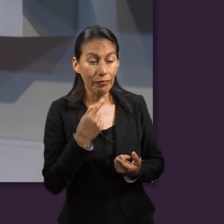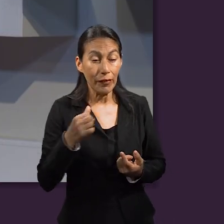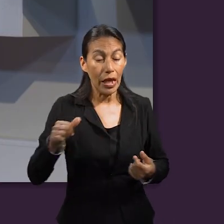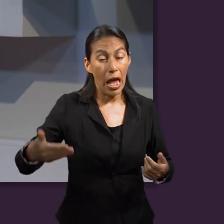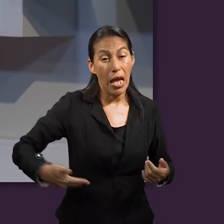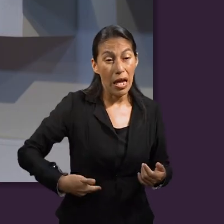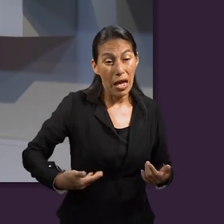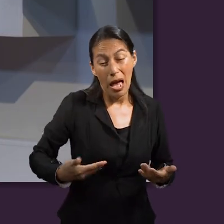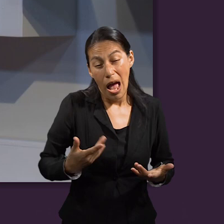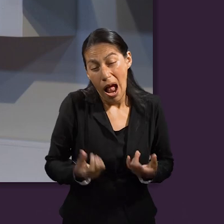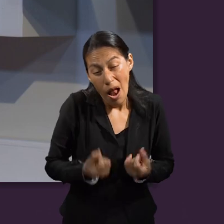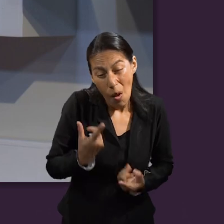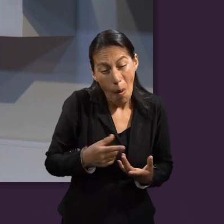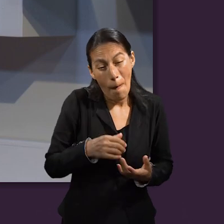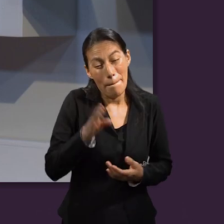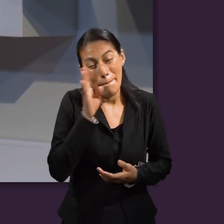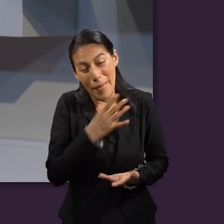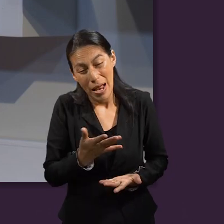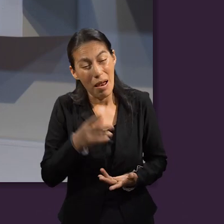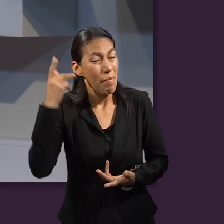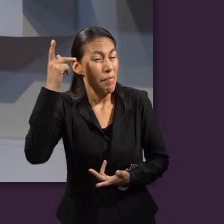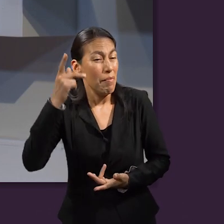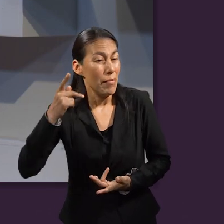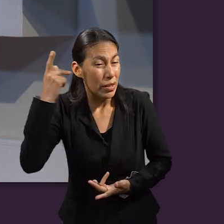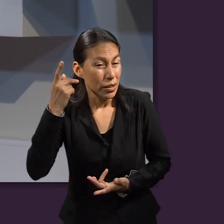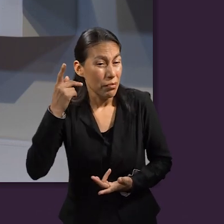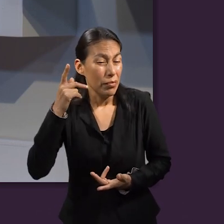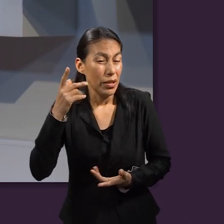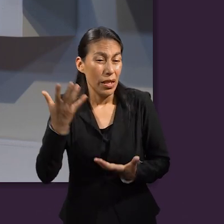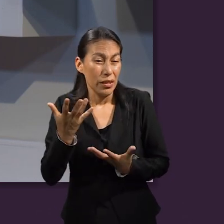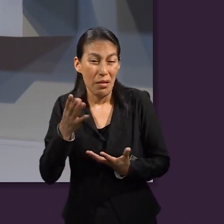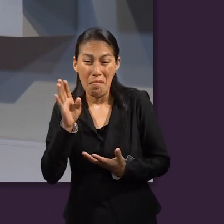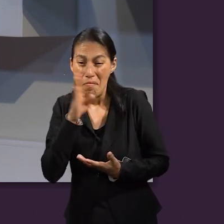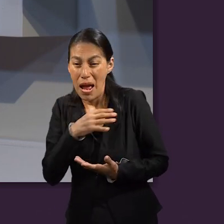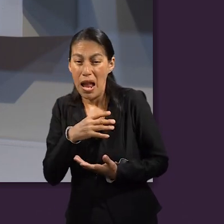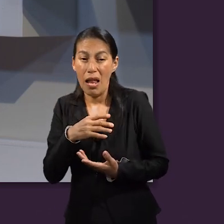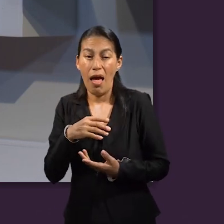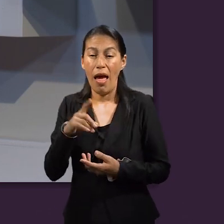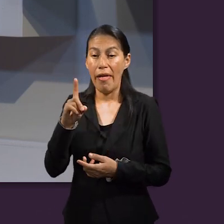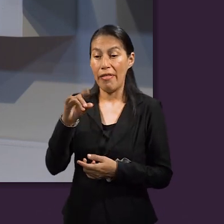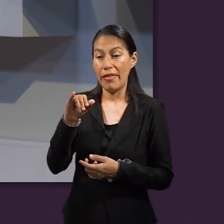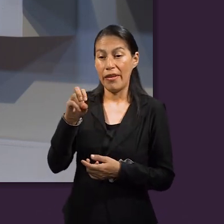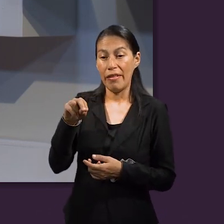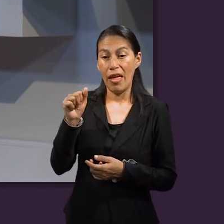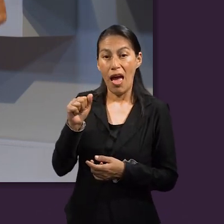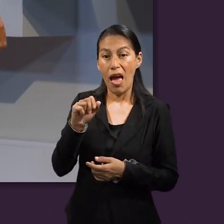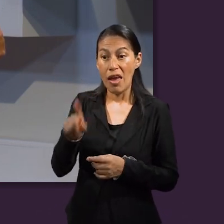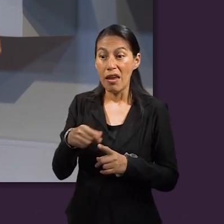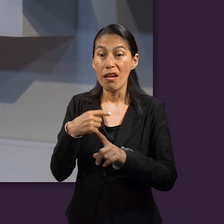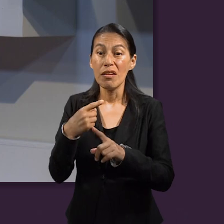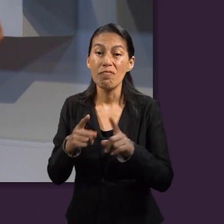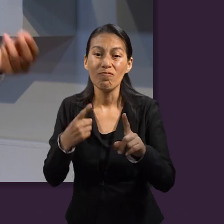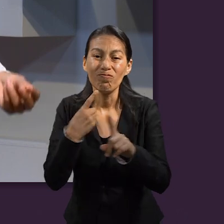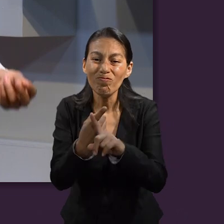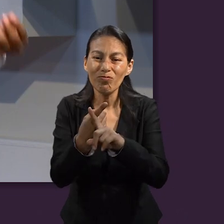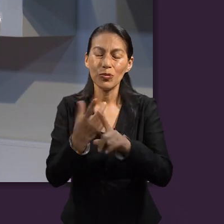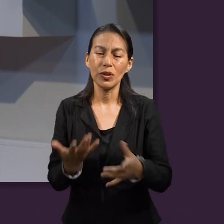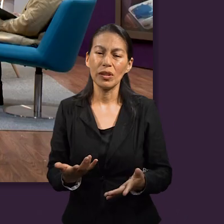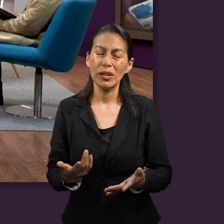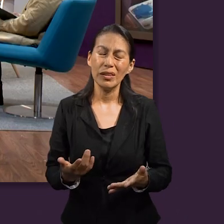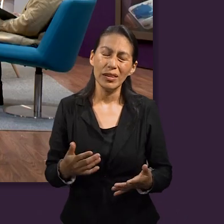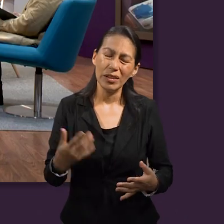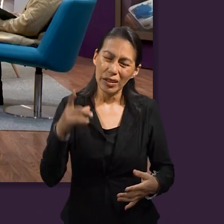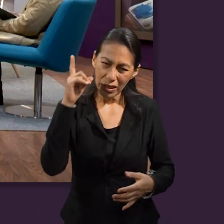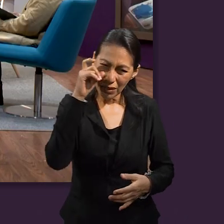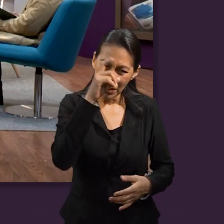mala como la del príncipe éste no solamente trae consecuencias para ti hubo consecuencias para dina hubo consecuencias